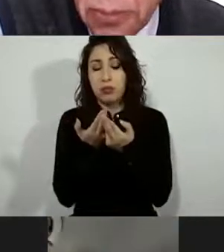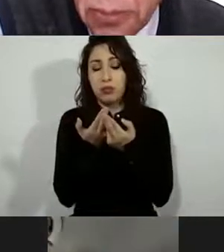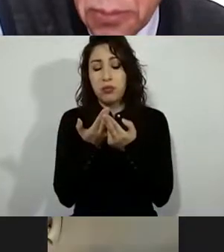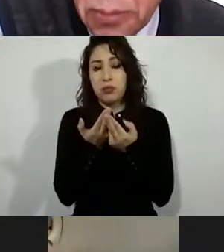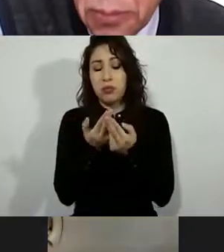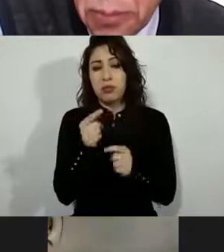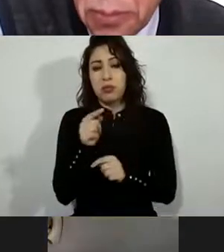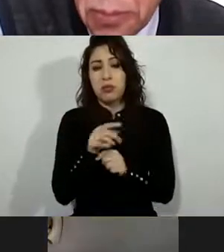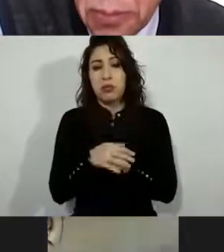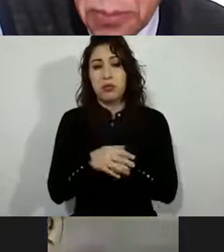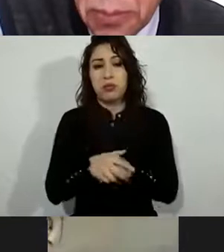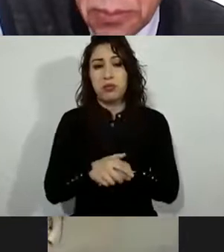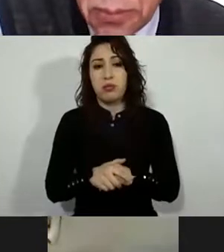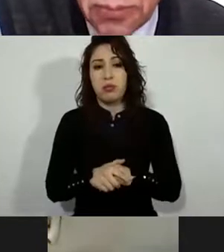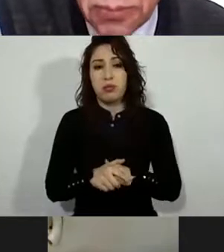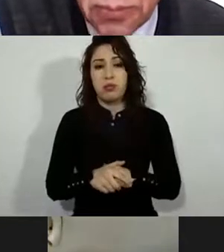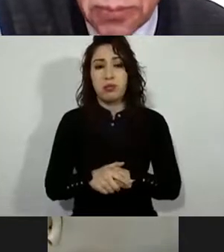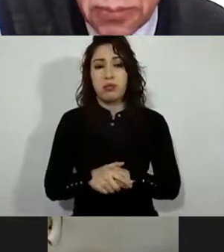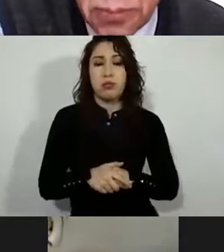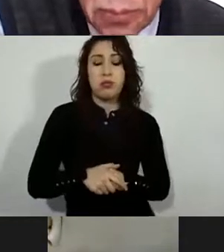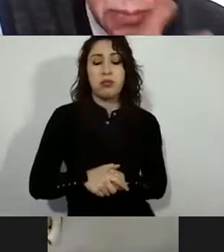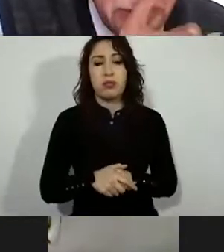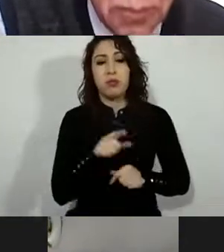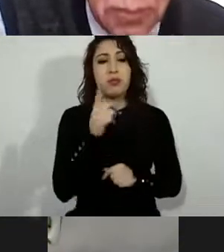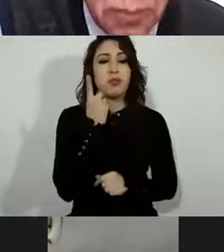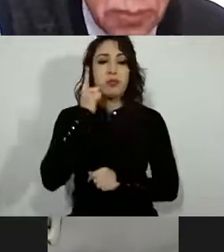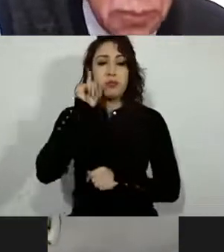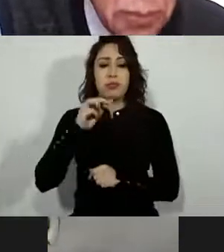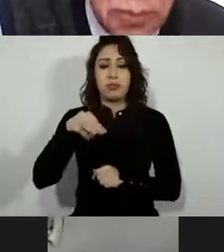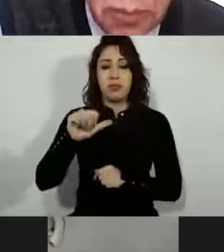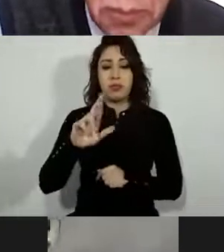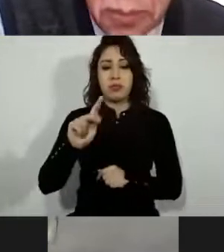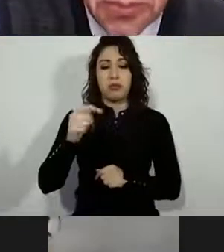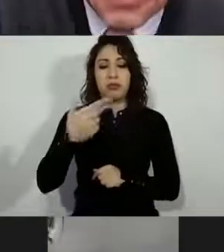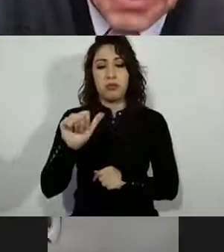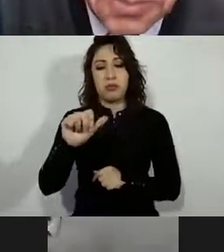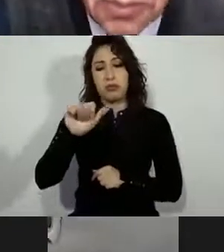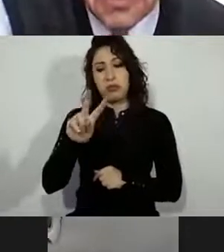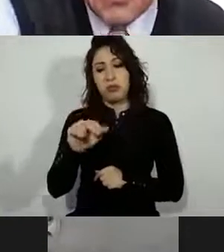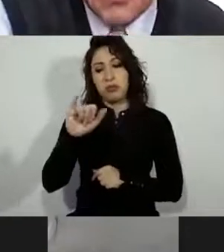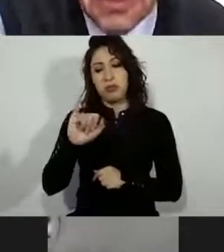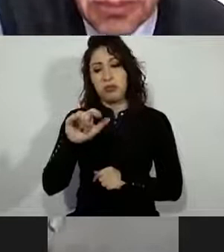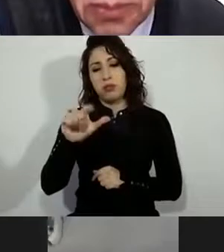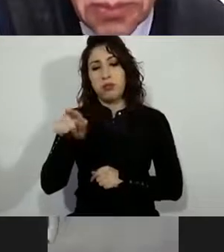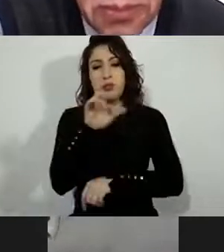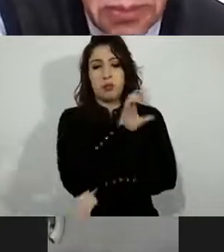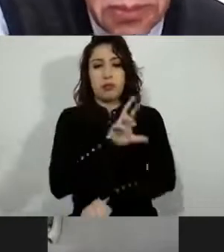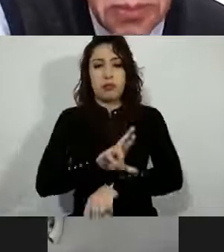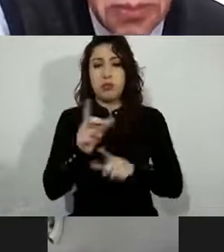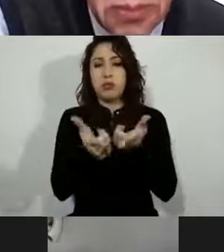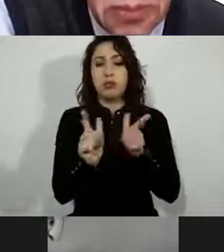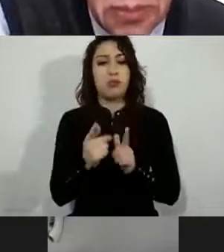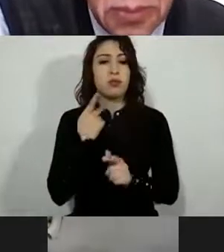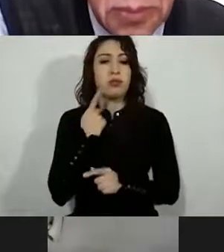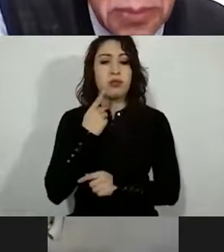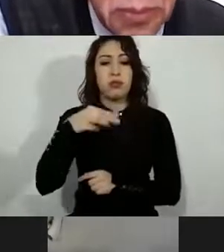lo que le corresponde al secretario técnico, pero se encuentra ya la diputada Marta Ávila, coordinadora del grupo parlamentario de Morena. Un gusto